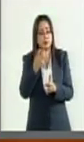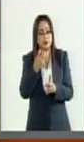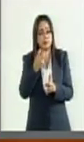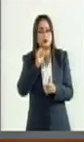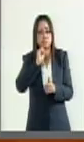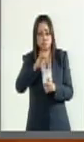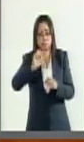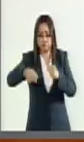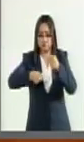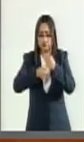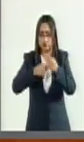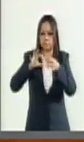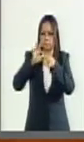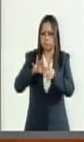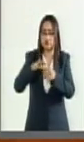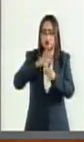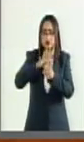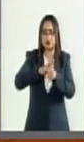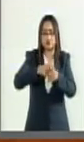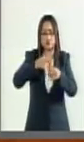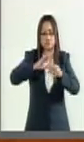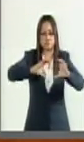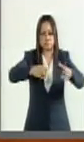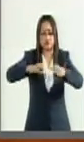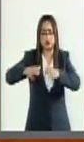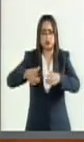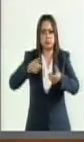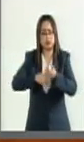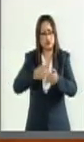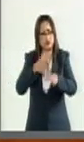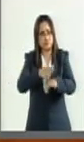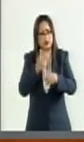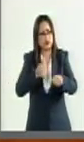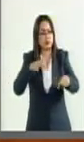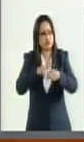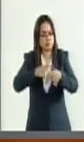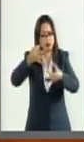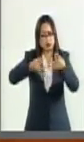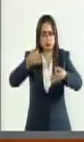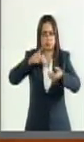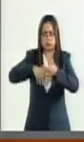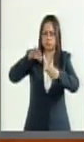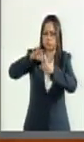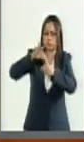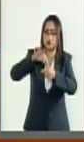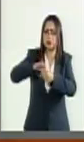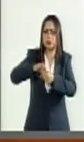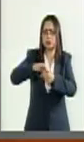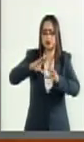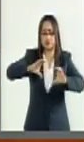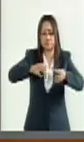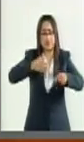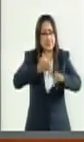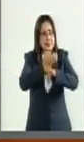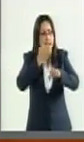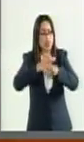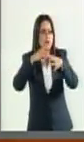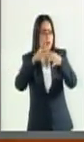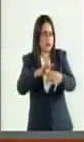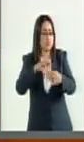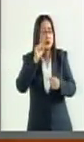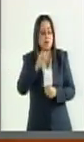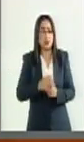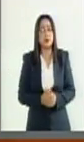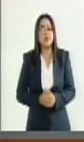fortalece a los órganos, a los organismos administrativos y jurisdiccionales electorales locales, dando mayor